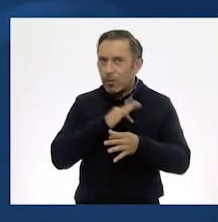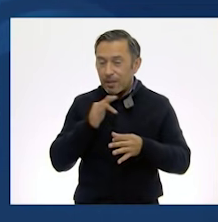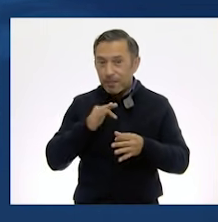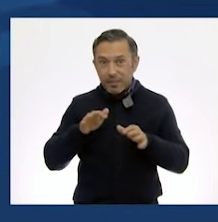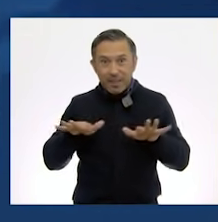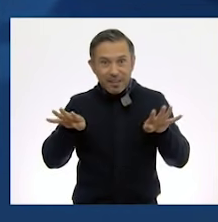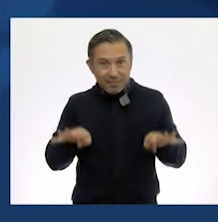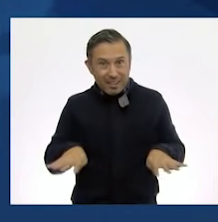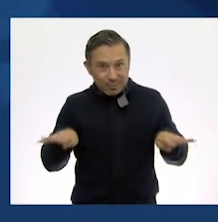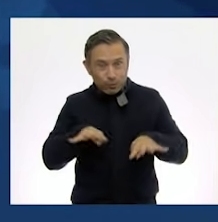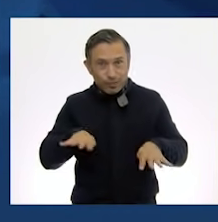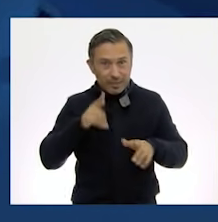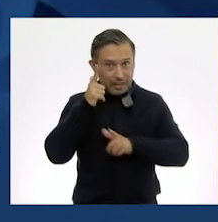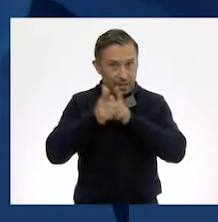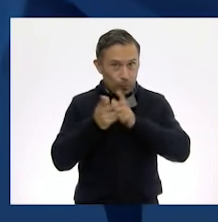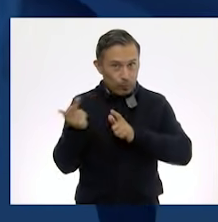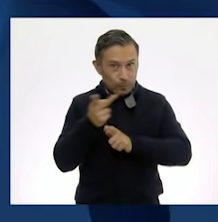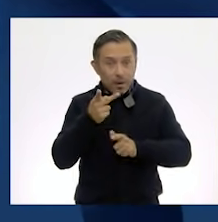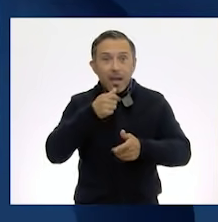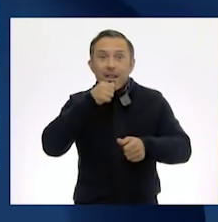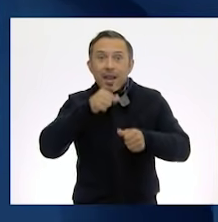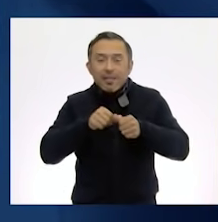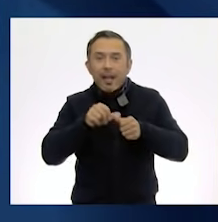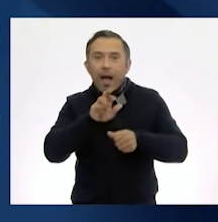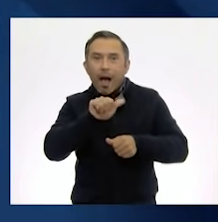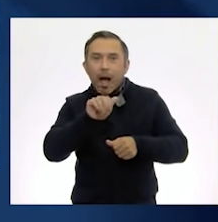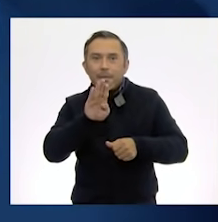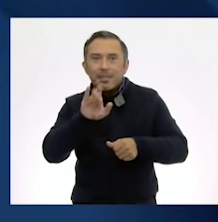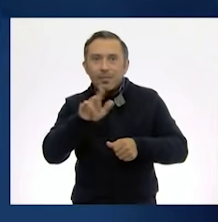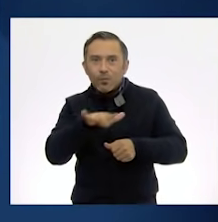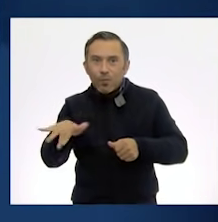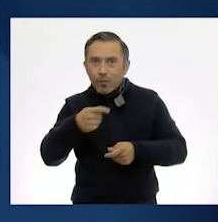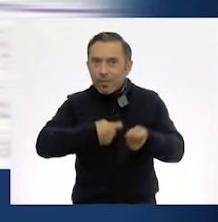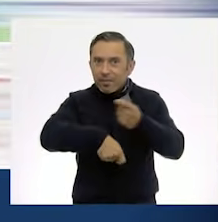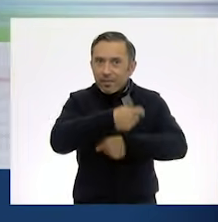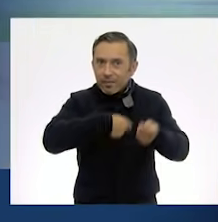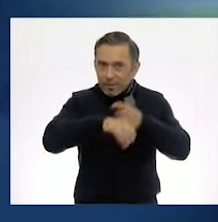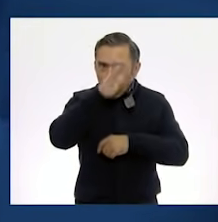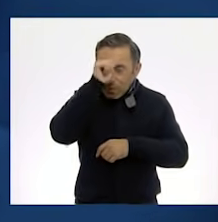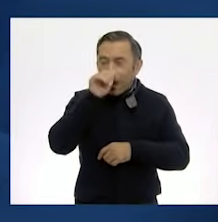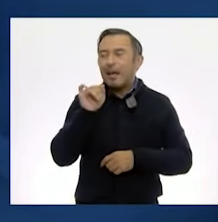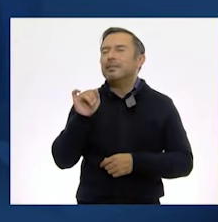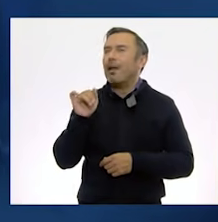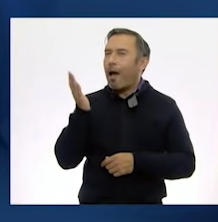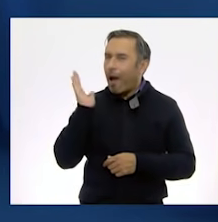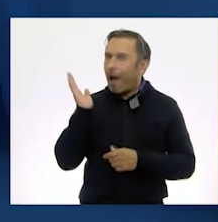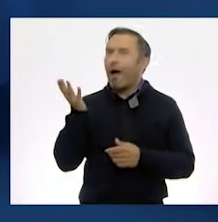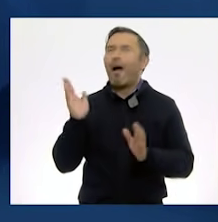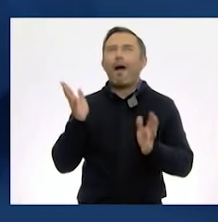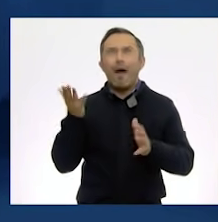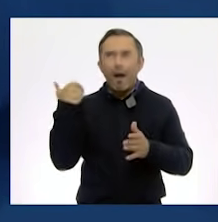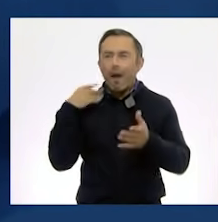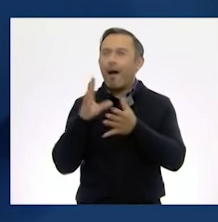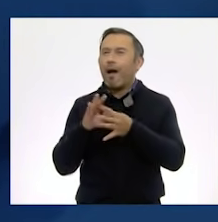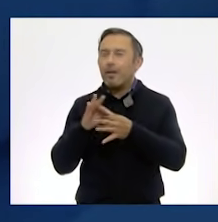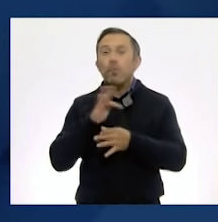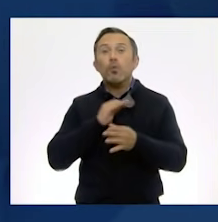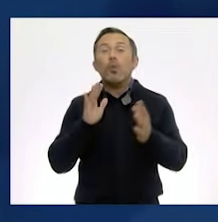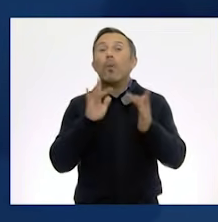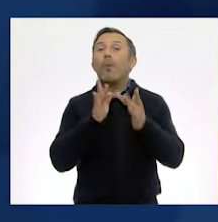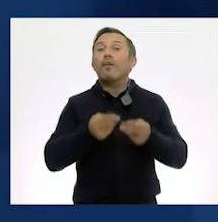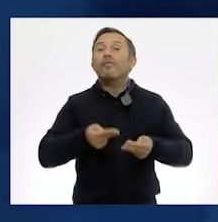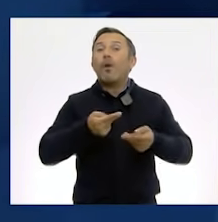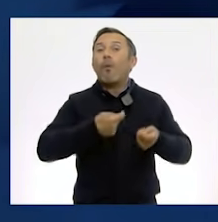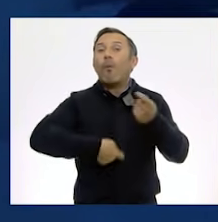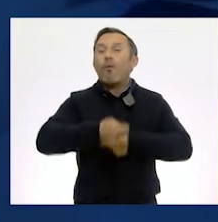fenicios y griegos? Es verdad, lo vimos. Para poder hacer tratos comerciales necesitaban entenderse, algo así como lo que